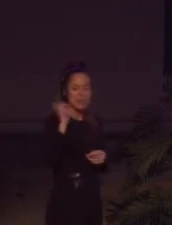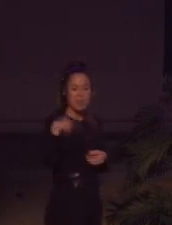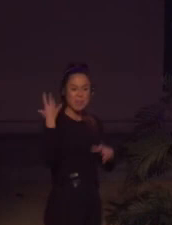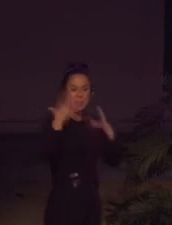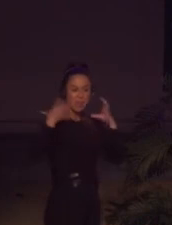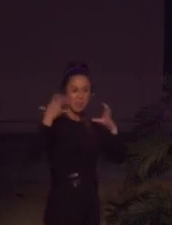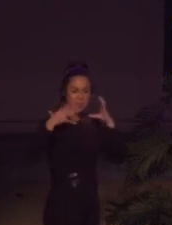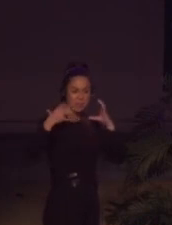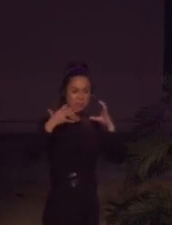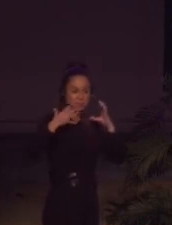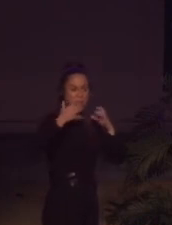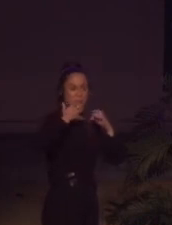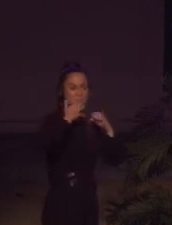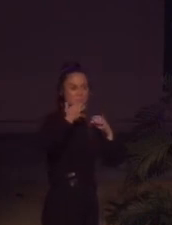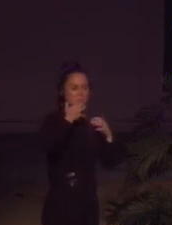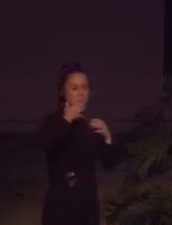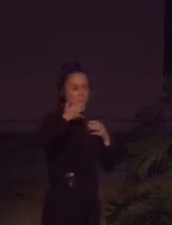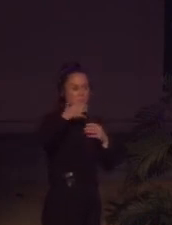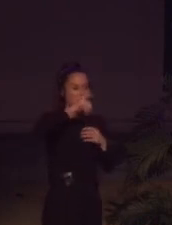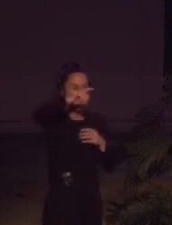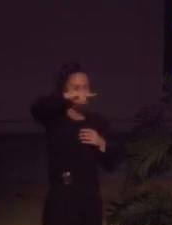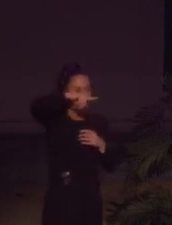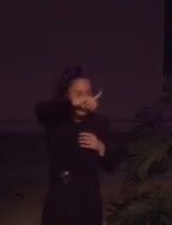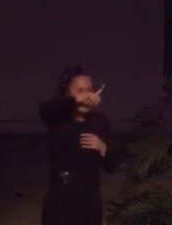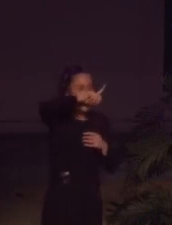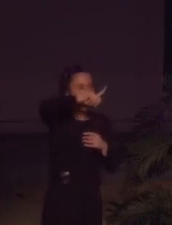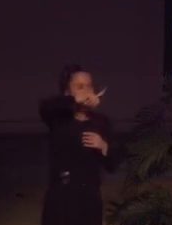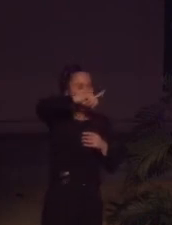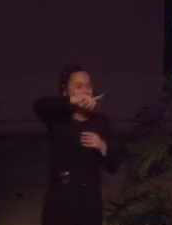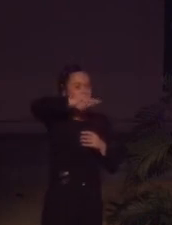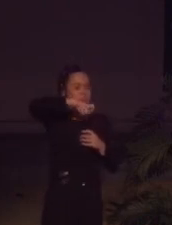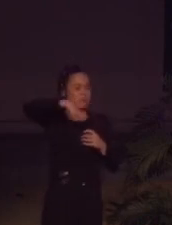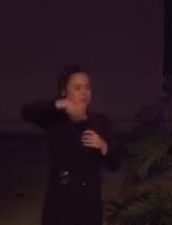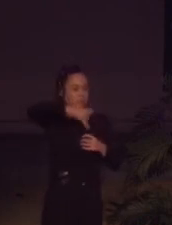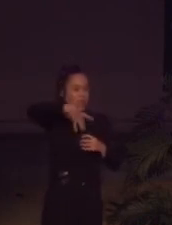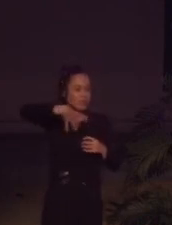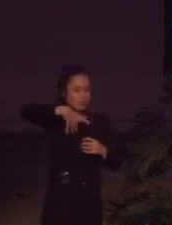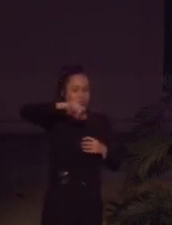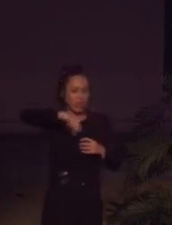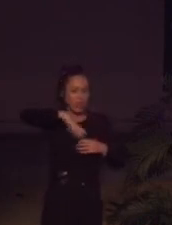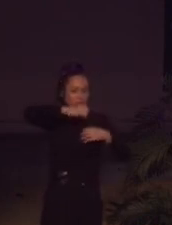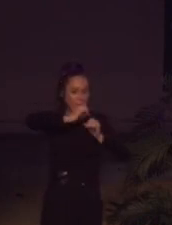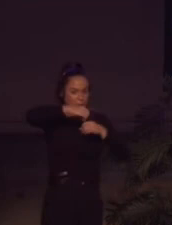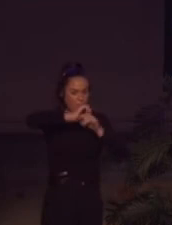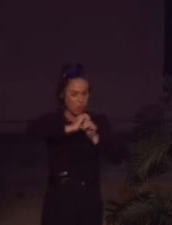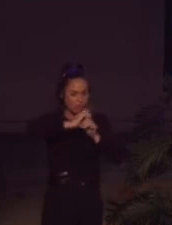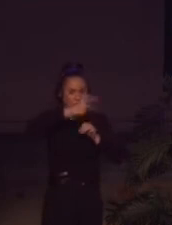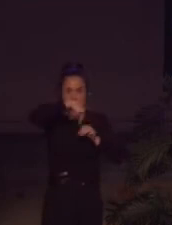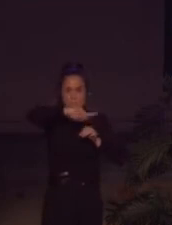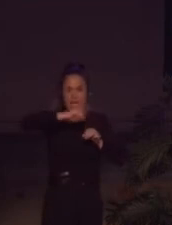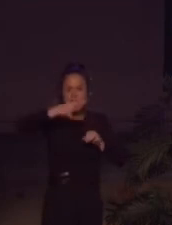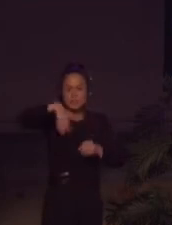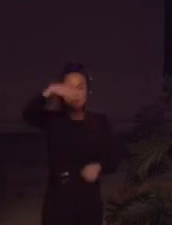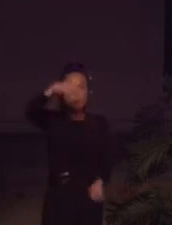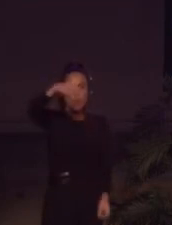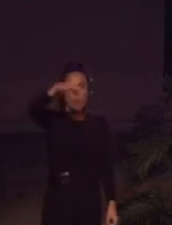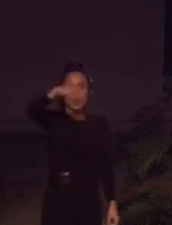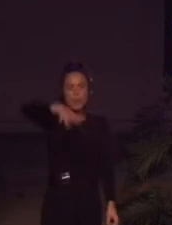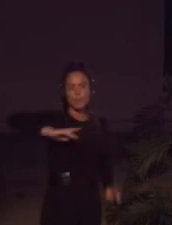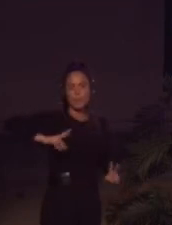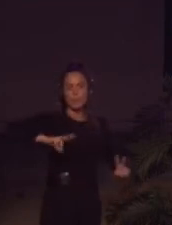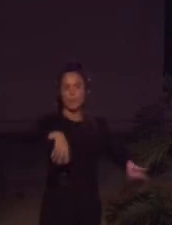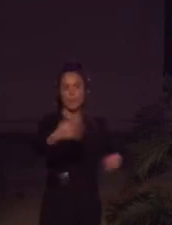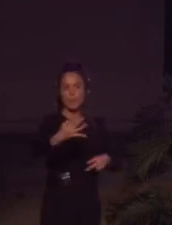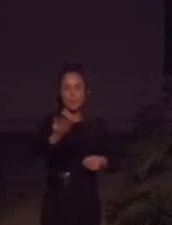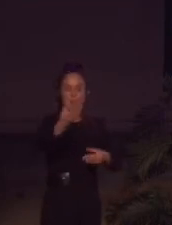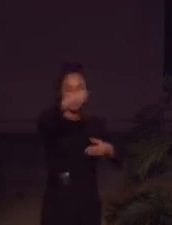bizirik dagoen azken errinozeronteak egon behar du laborategi baten barruan, bale? Orduan, noraino ez dan hori romantizazio eta fetitxe bat